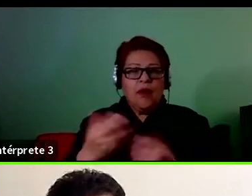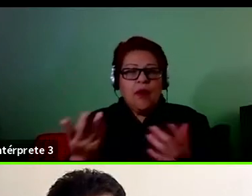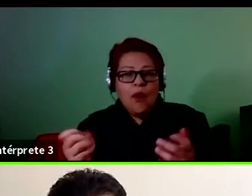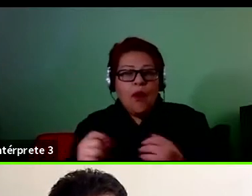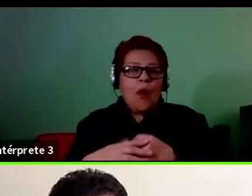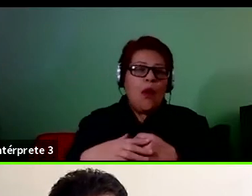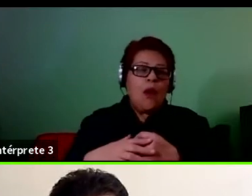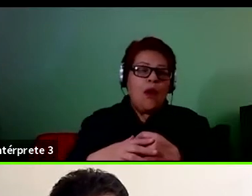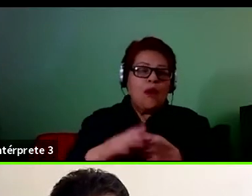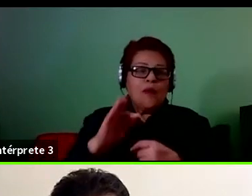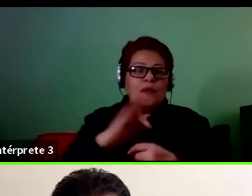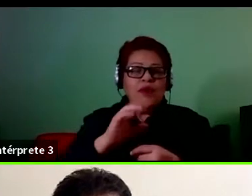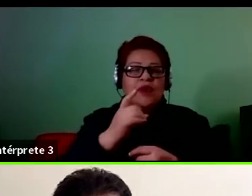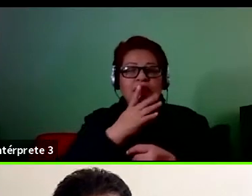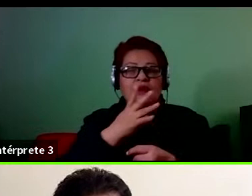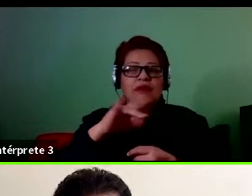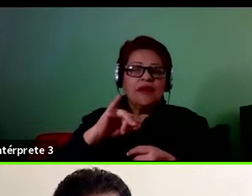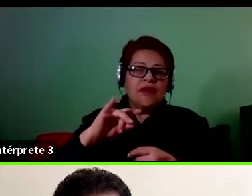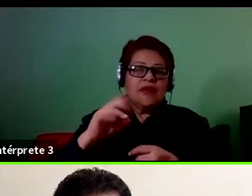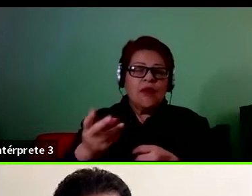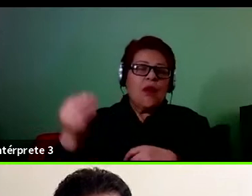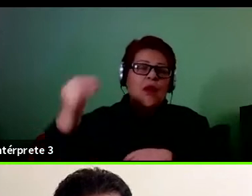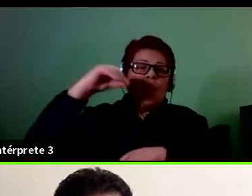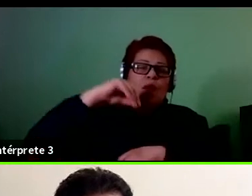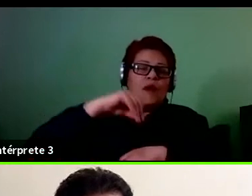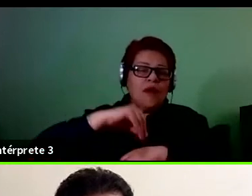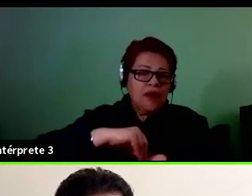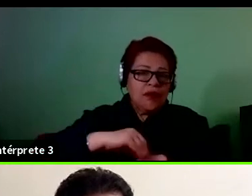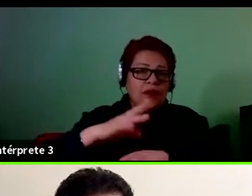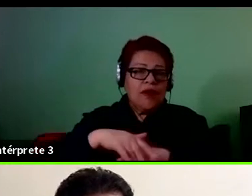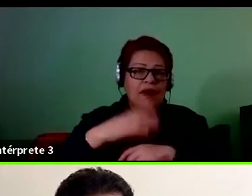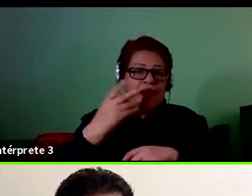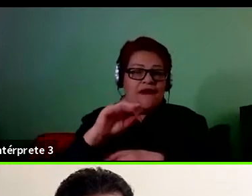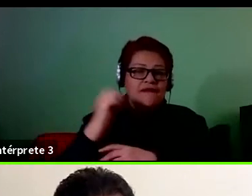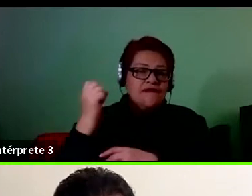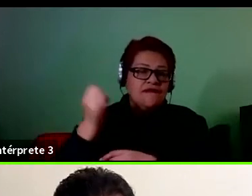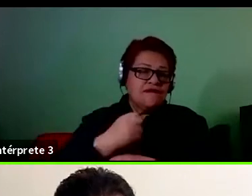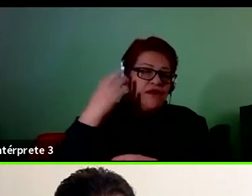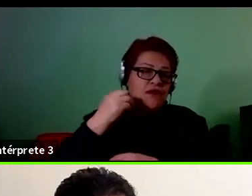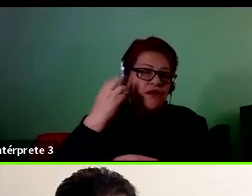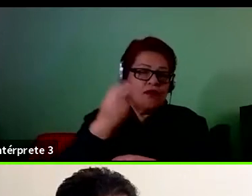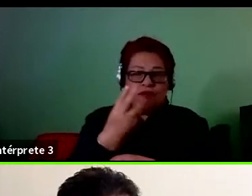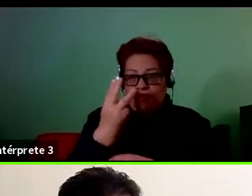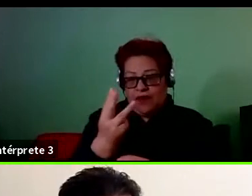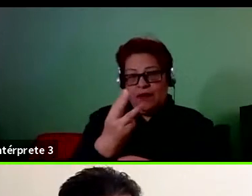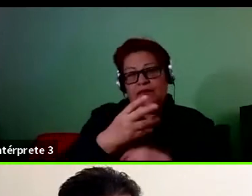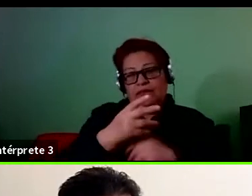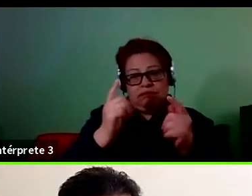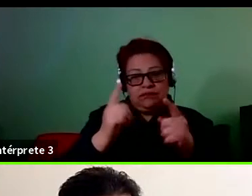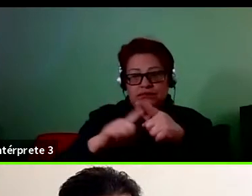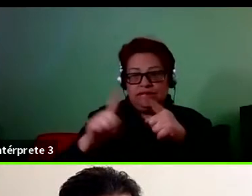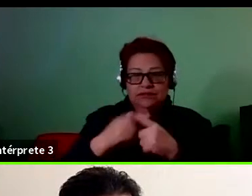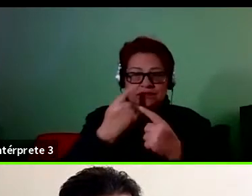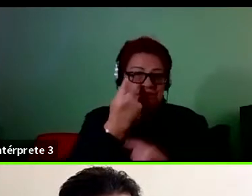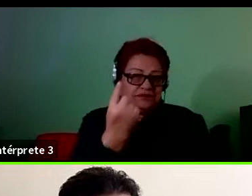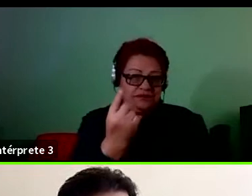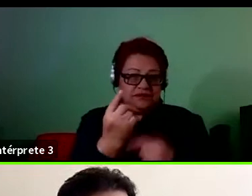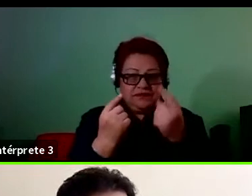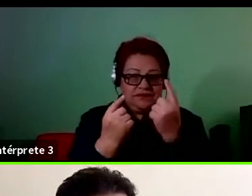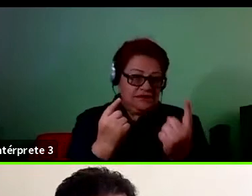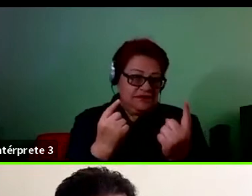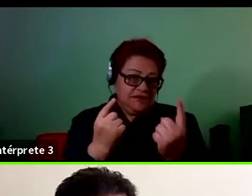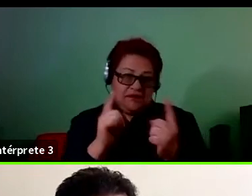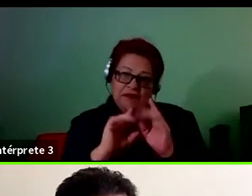o si nos puede decir si prefiere que se incluyan en el foro número 3 cada uno de nosotros, sería el acuerdo y terminamos al